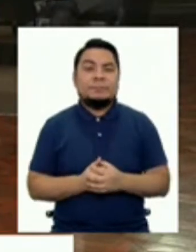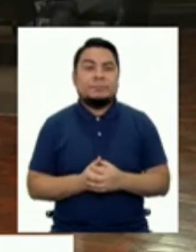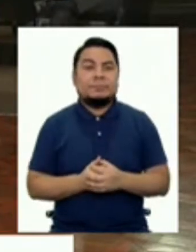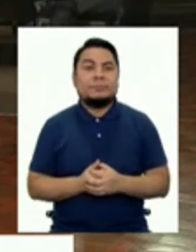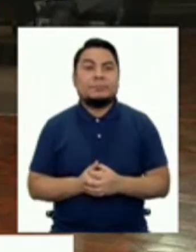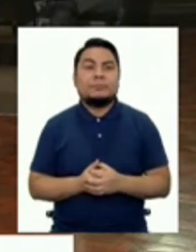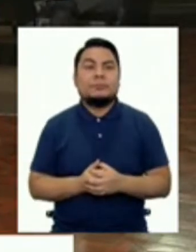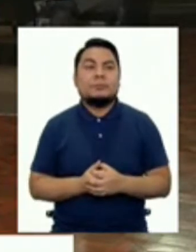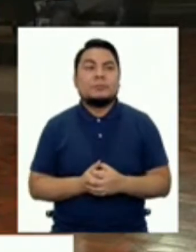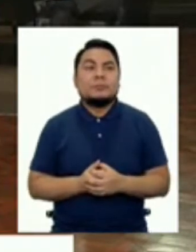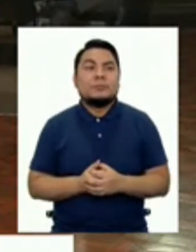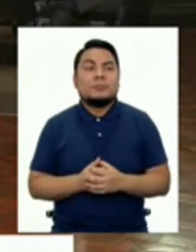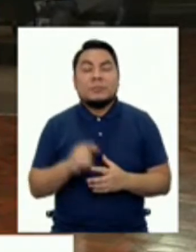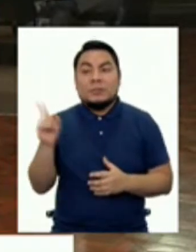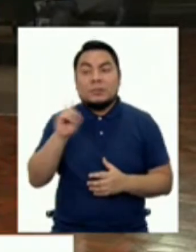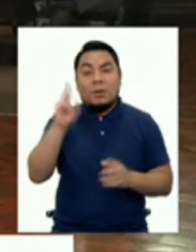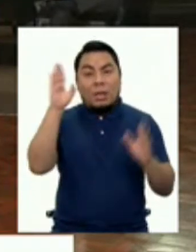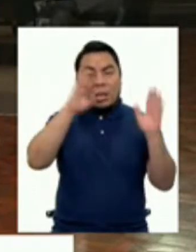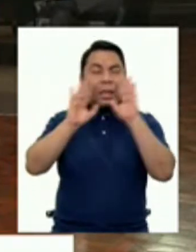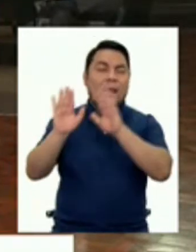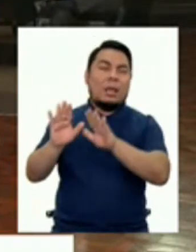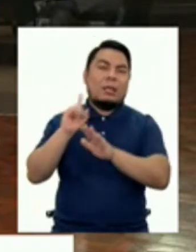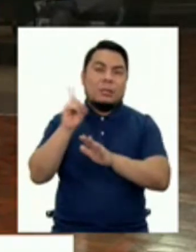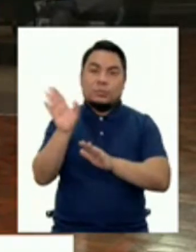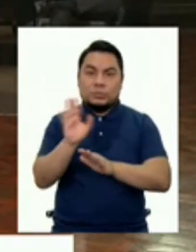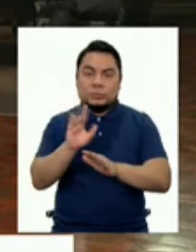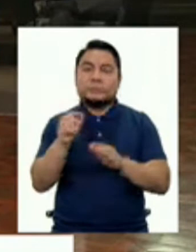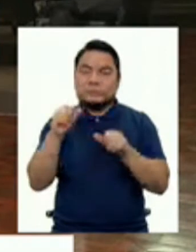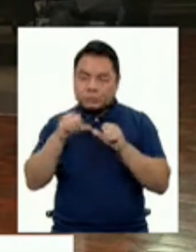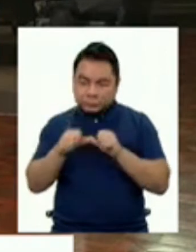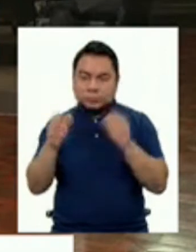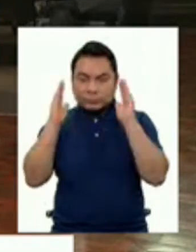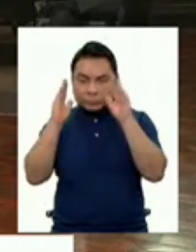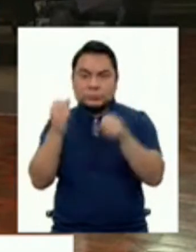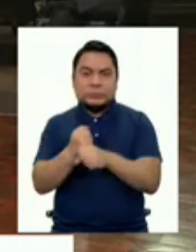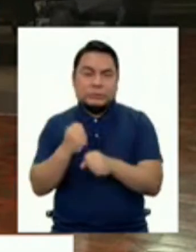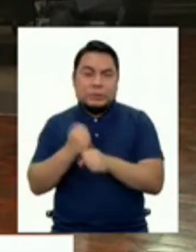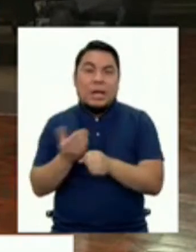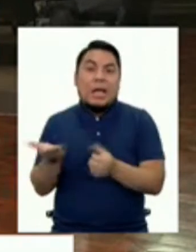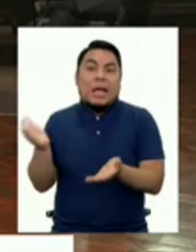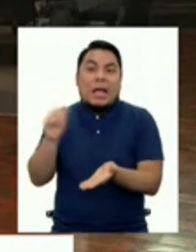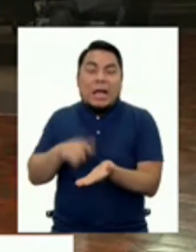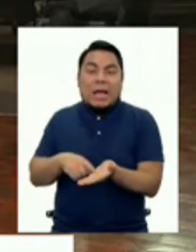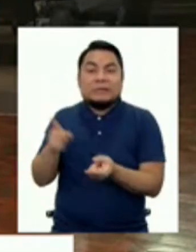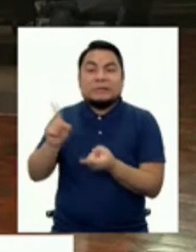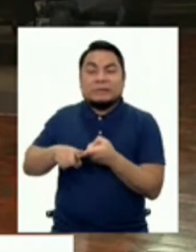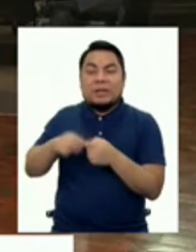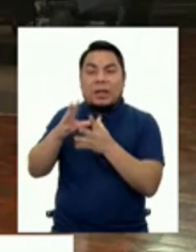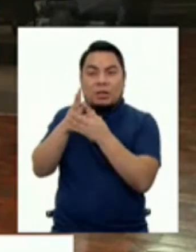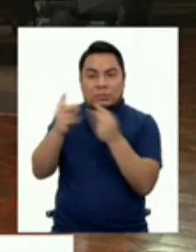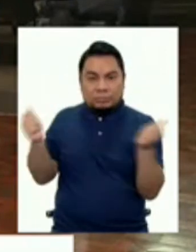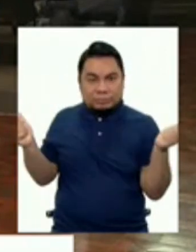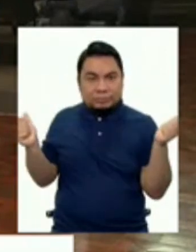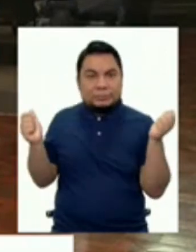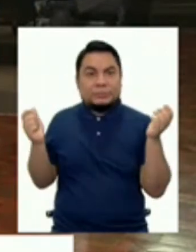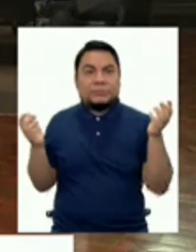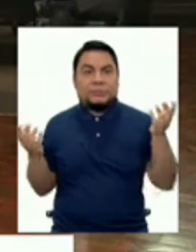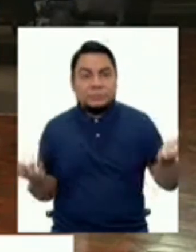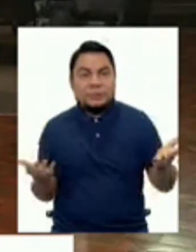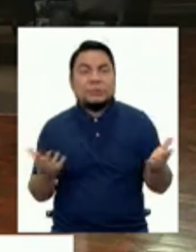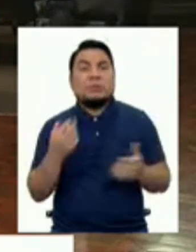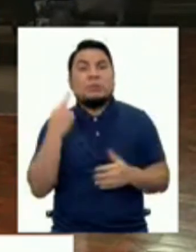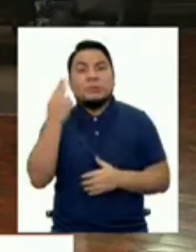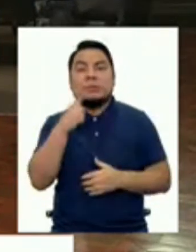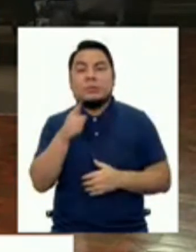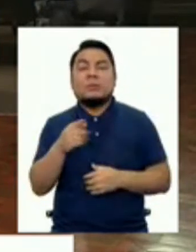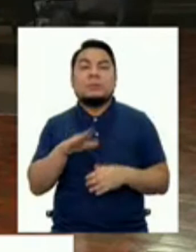no hay que descuidarla. O sea, tenemos que combatir hasta derrotar por completo. El crecimiento es lento y por eso, como podemos ver en